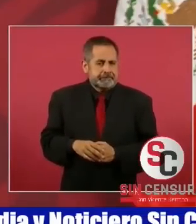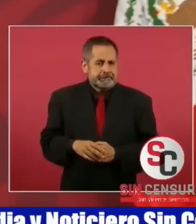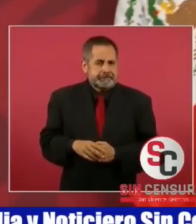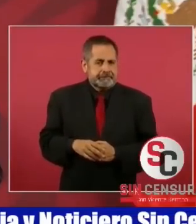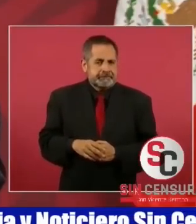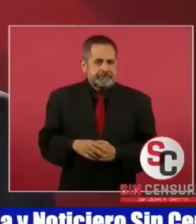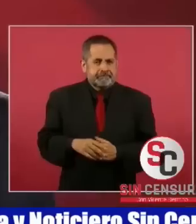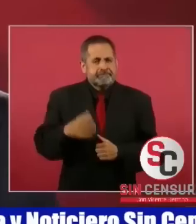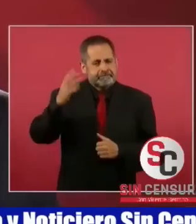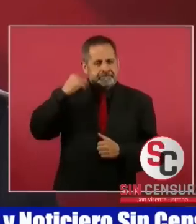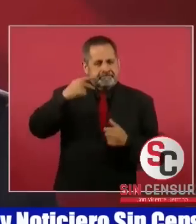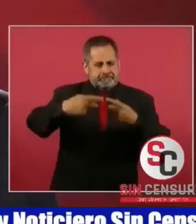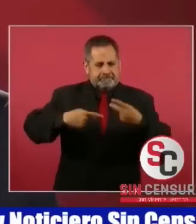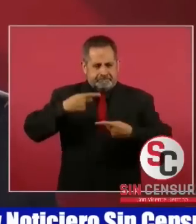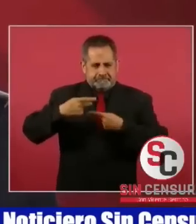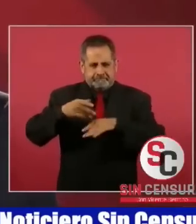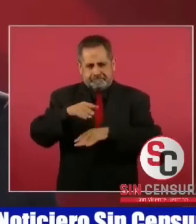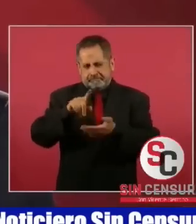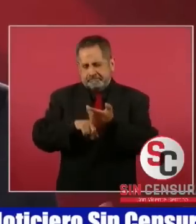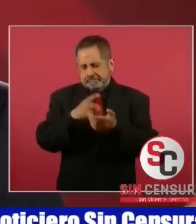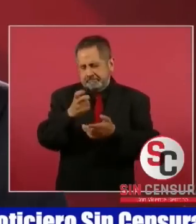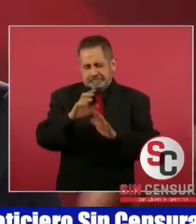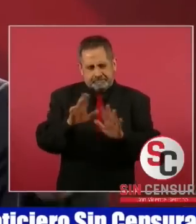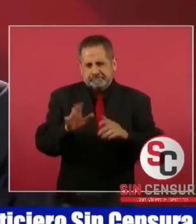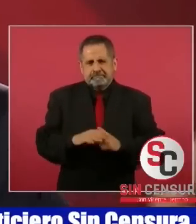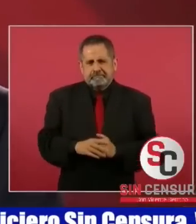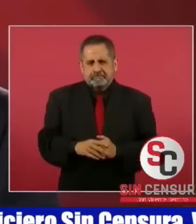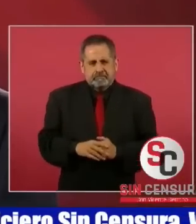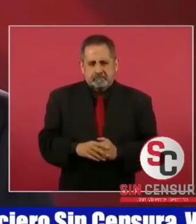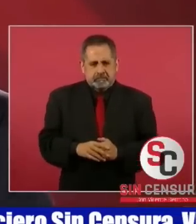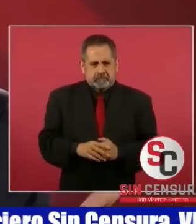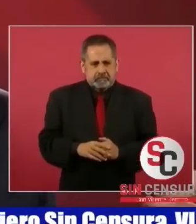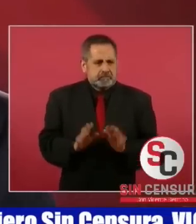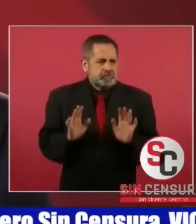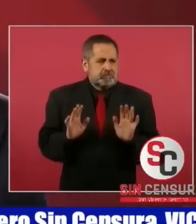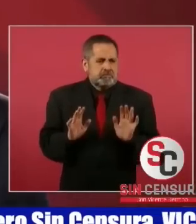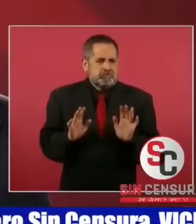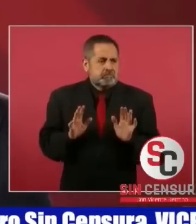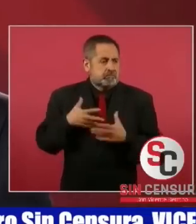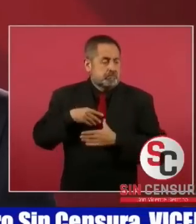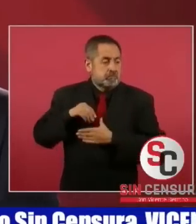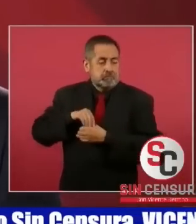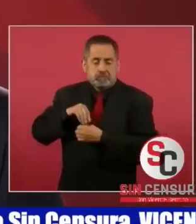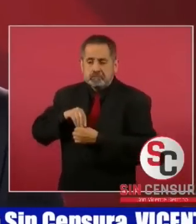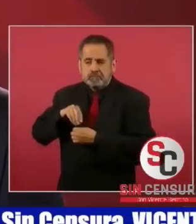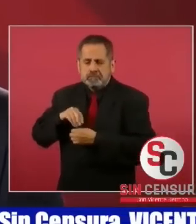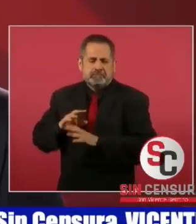preguntas sobre esto. Y no tenemos nada que ocultar.